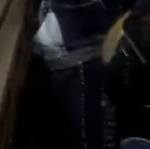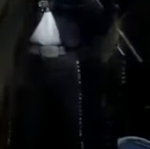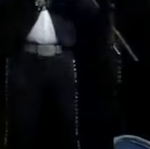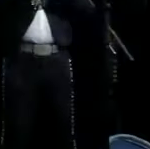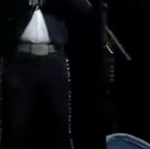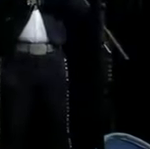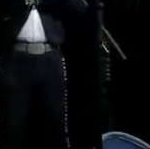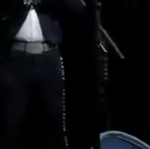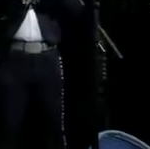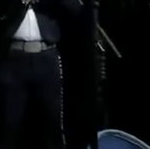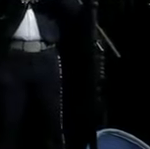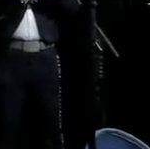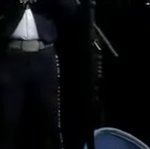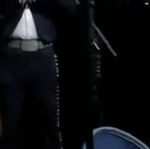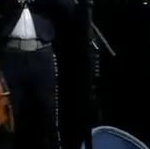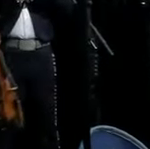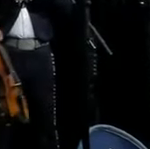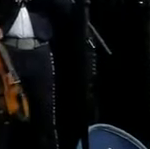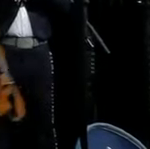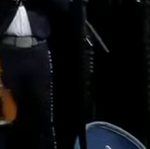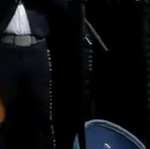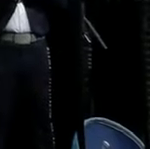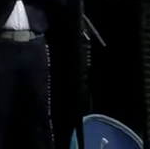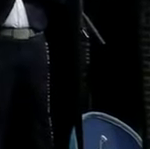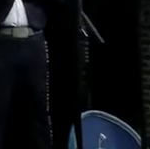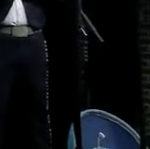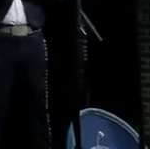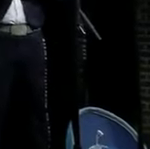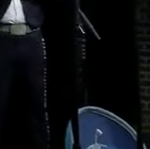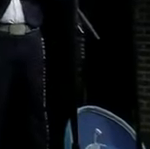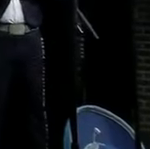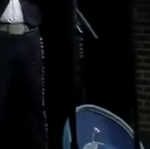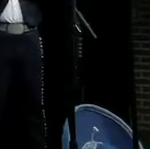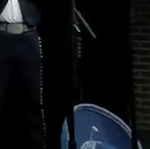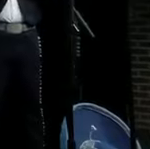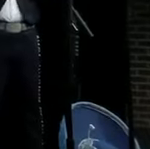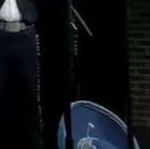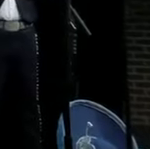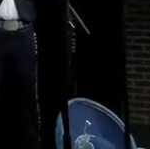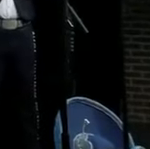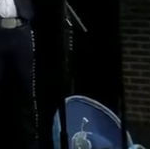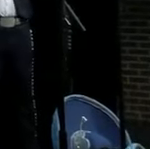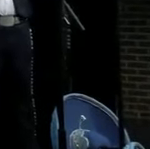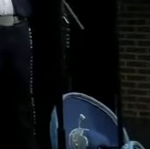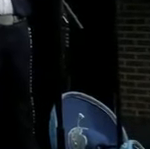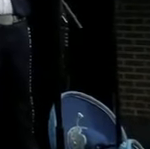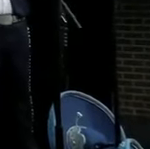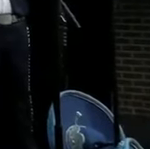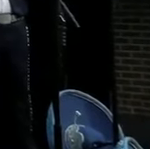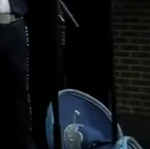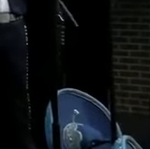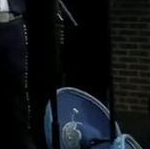¡Ay, qué bonita es esta vida! Y aunque a veces suena